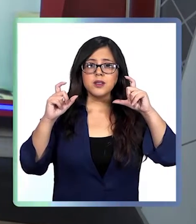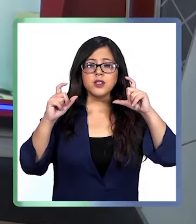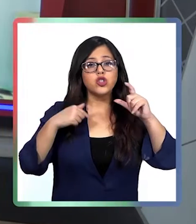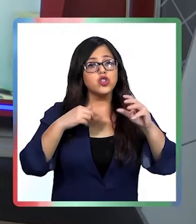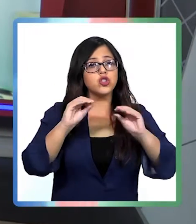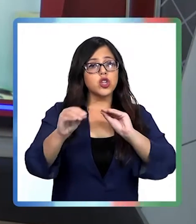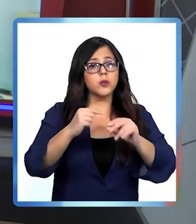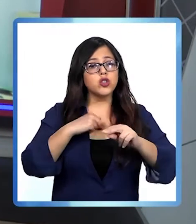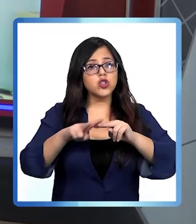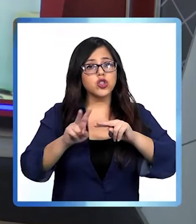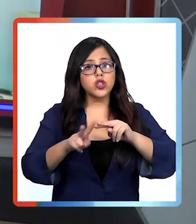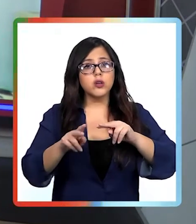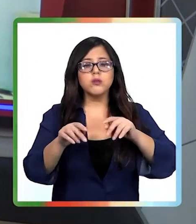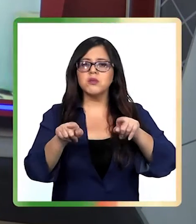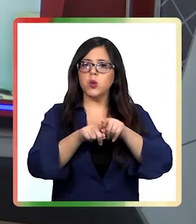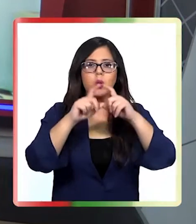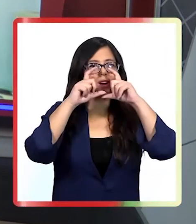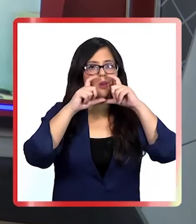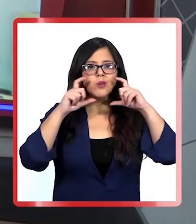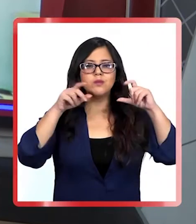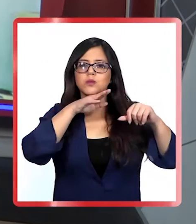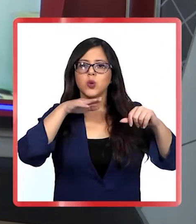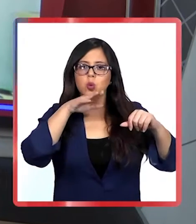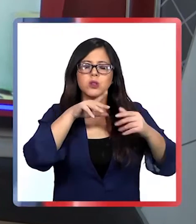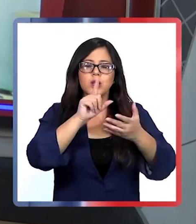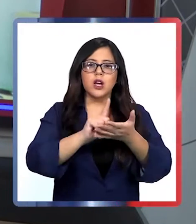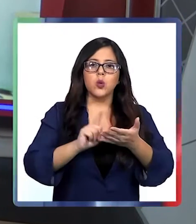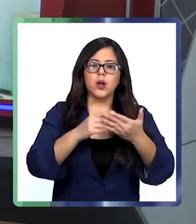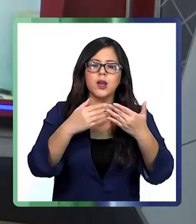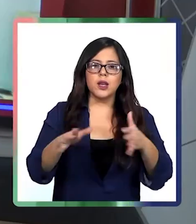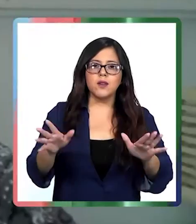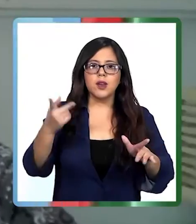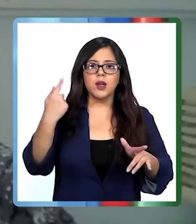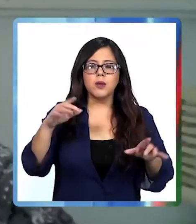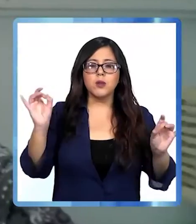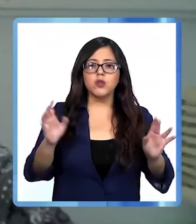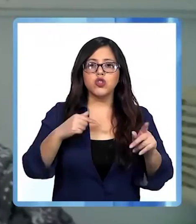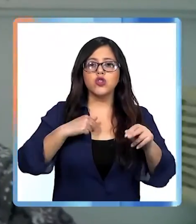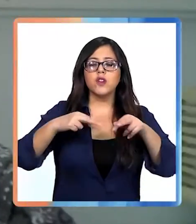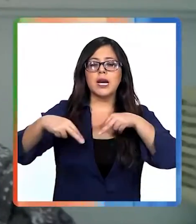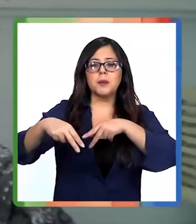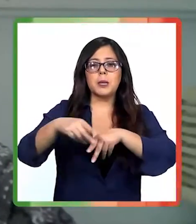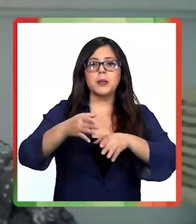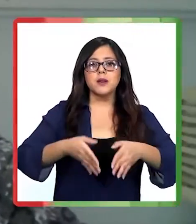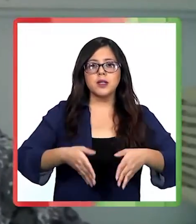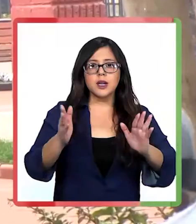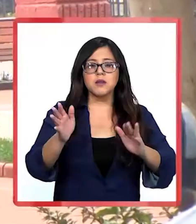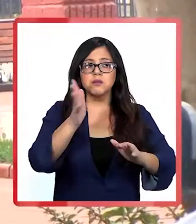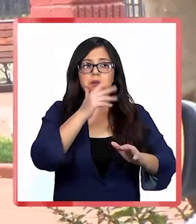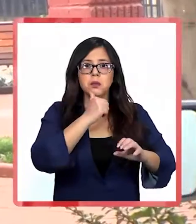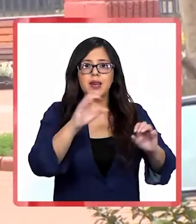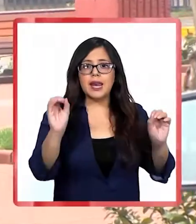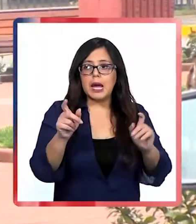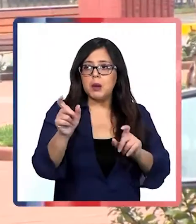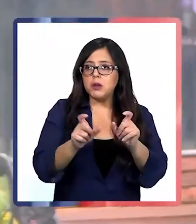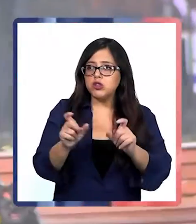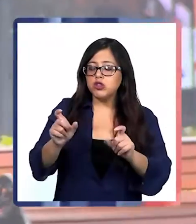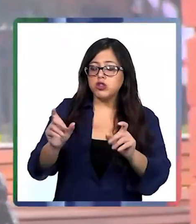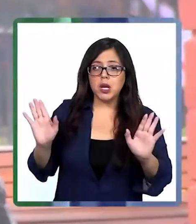lo que recomiendo y lo que hago es usar la mascarilla en espacio libre. Ahora, si voy caminando en la calle, por ejemplo, y no hay